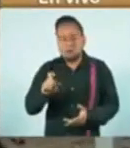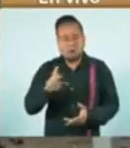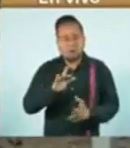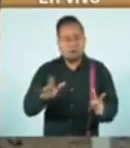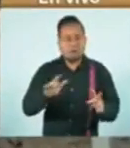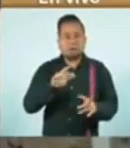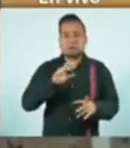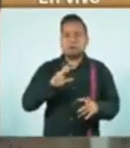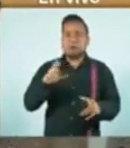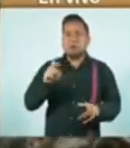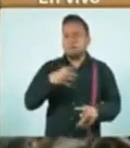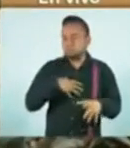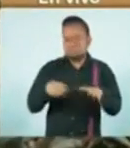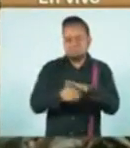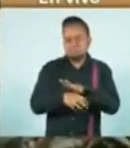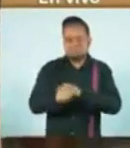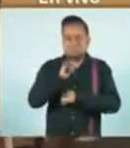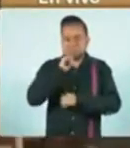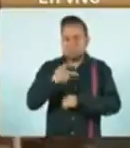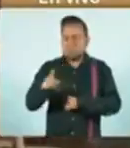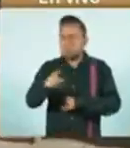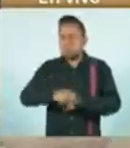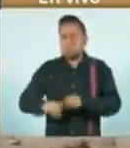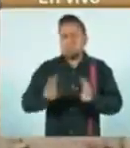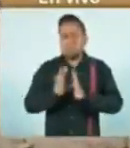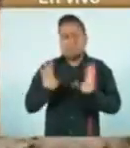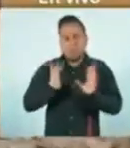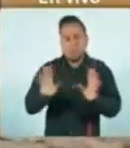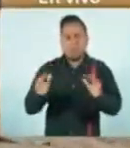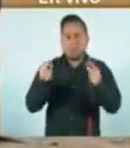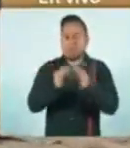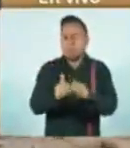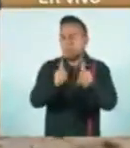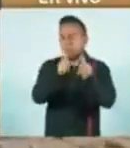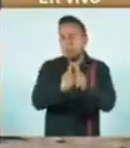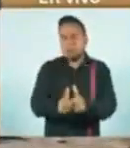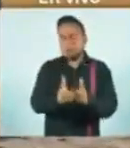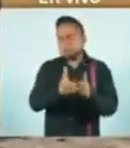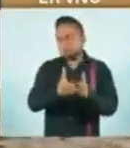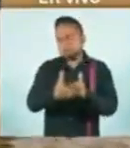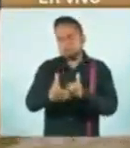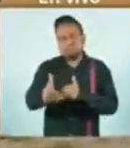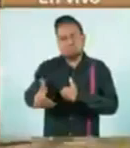una comunidad al final del día y pues que requieren también tener una atención.